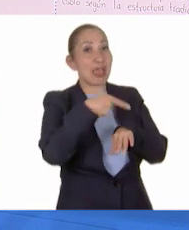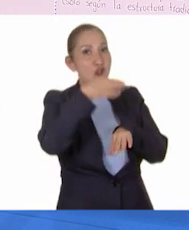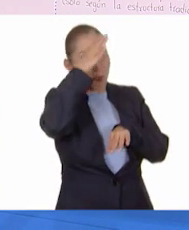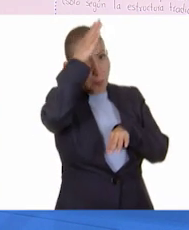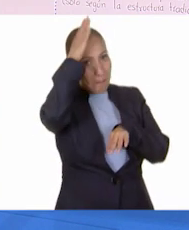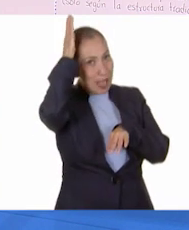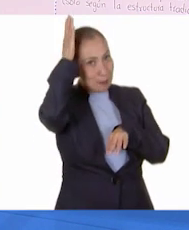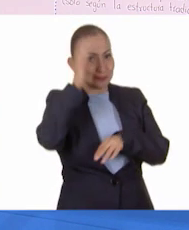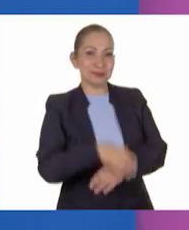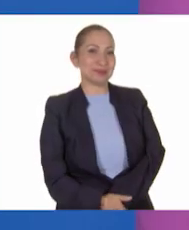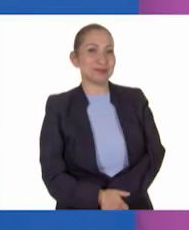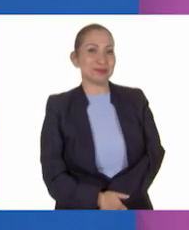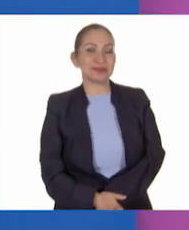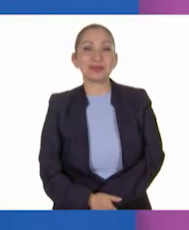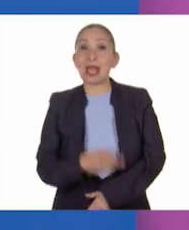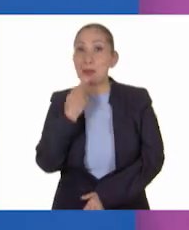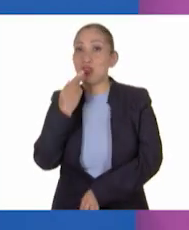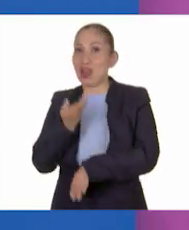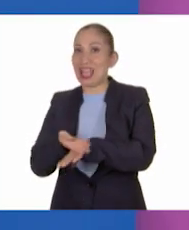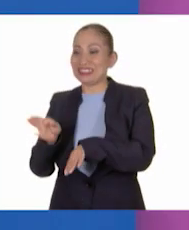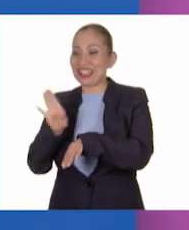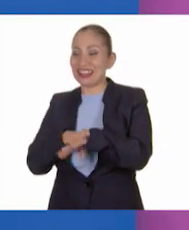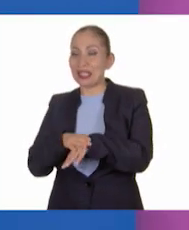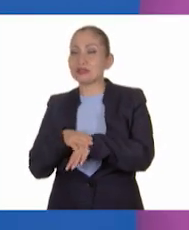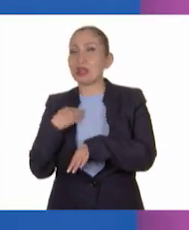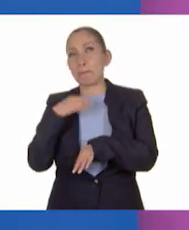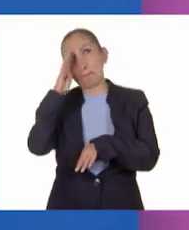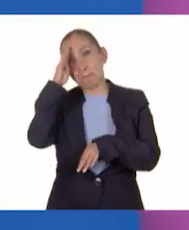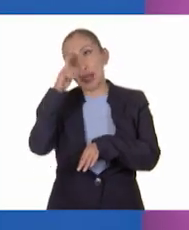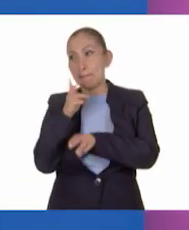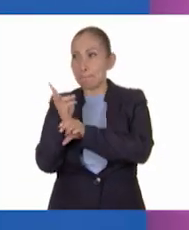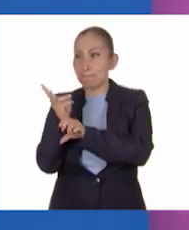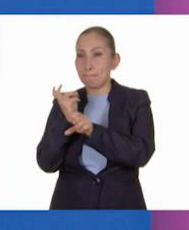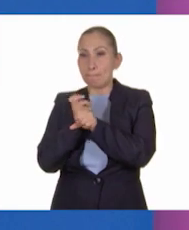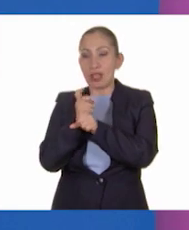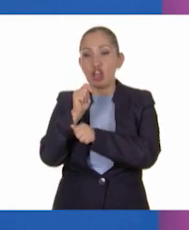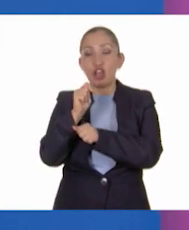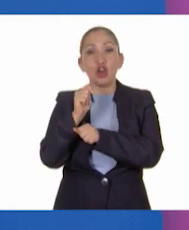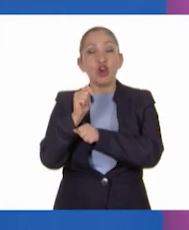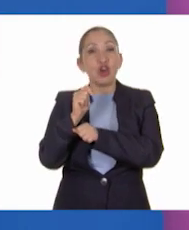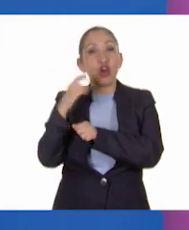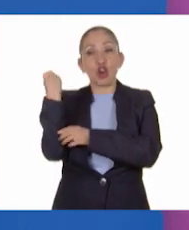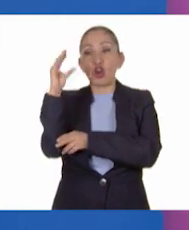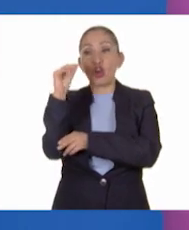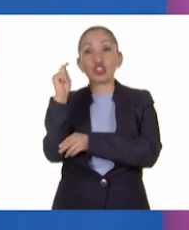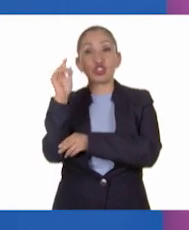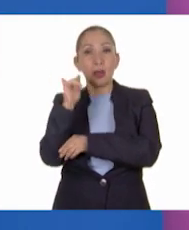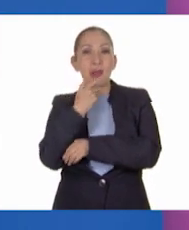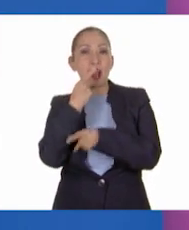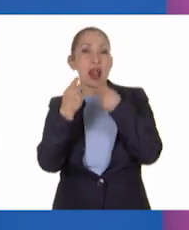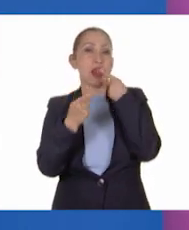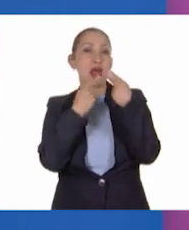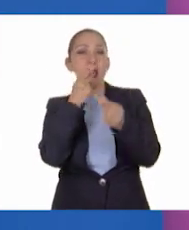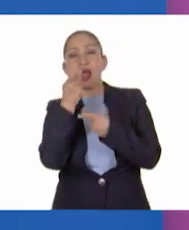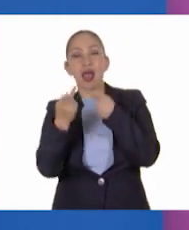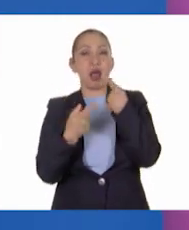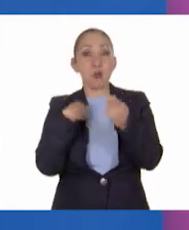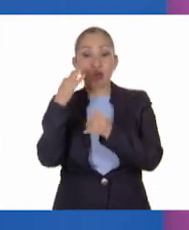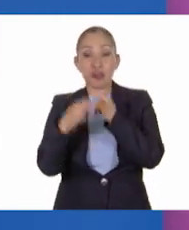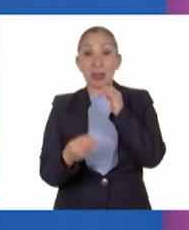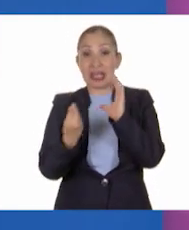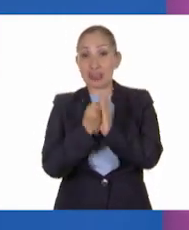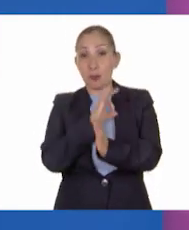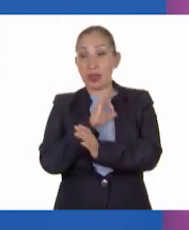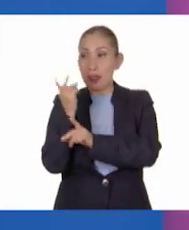bombero. Y hablando de calcetines, ¿qué te parece si invitamos a Ton a la lectura dramatizada de la última sesión? Podría